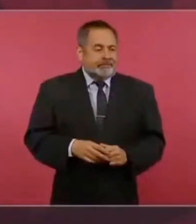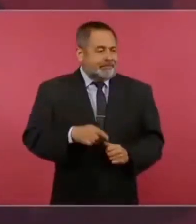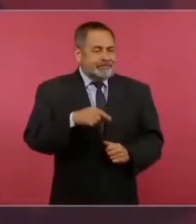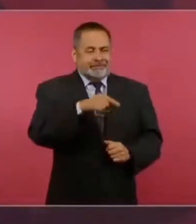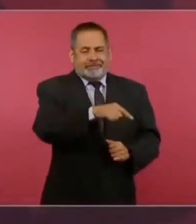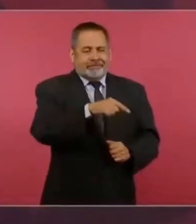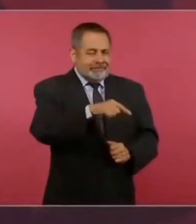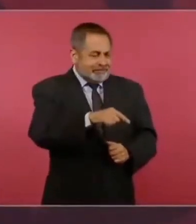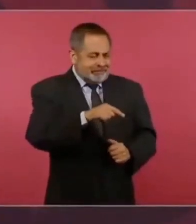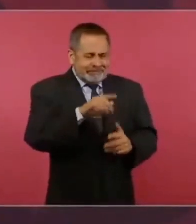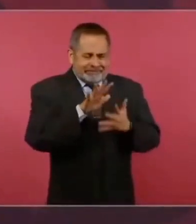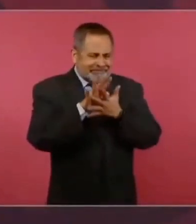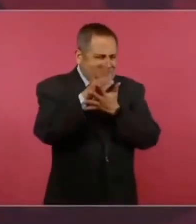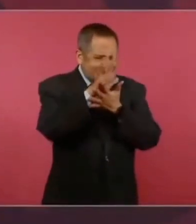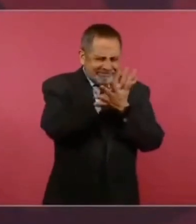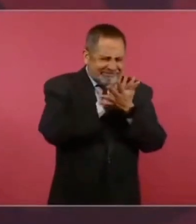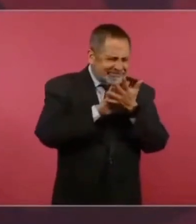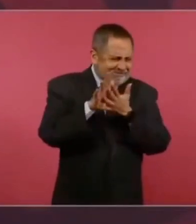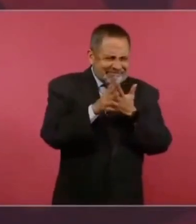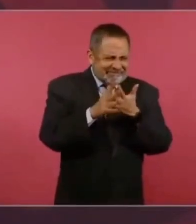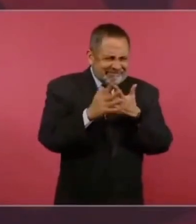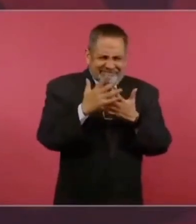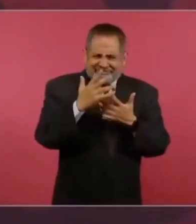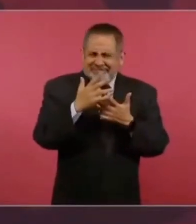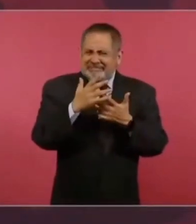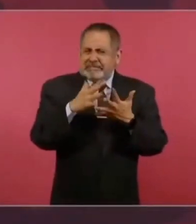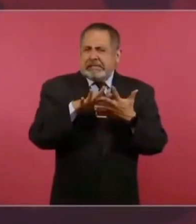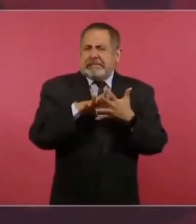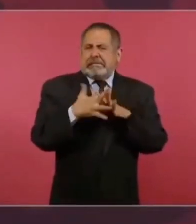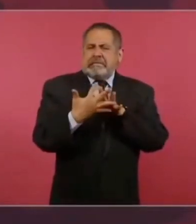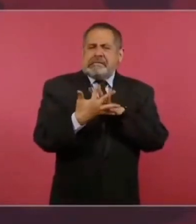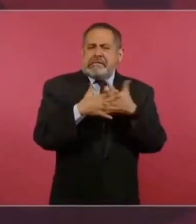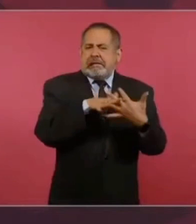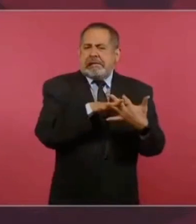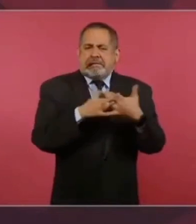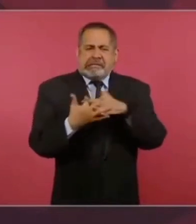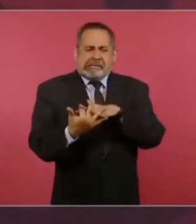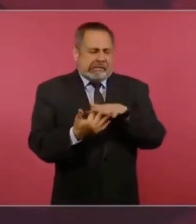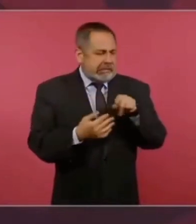enmarañaron, enrarecieron todo,